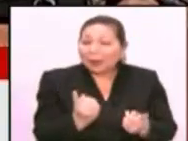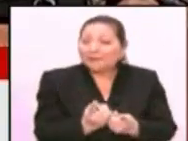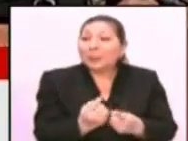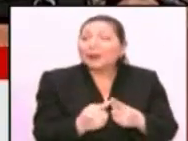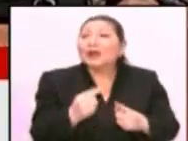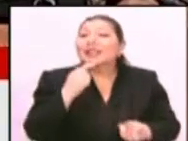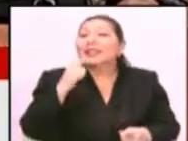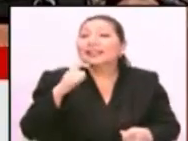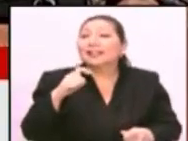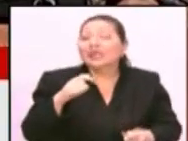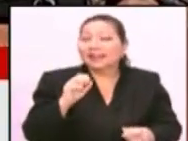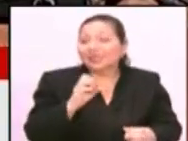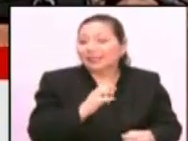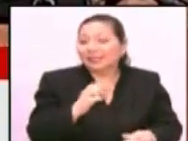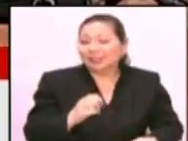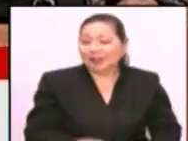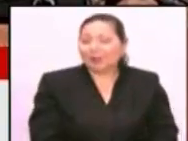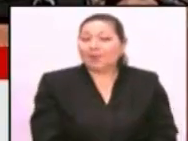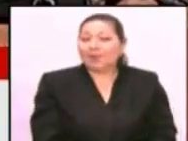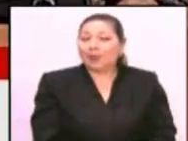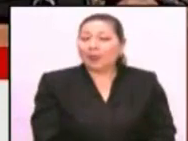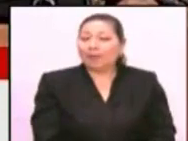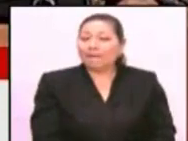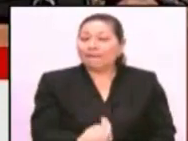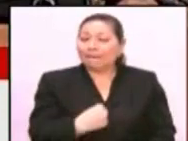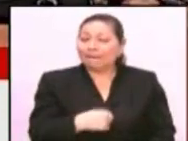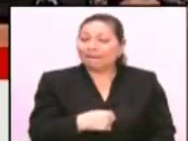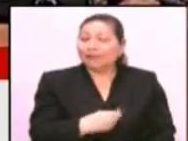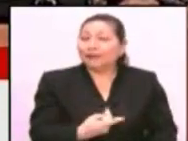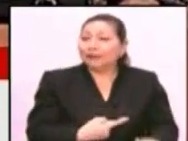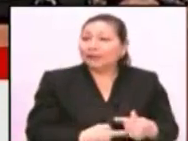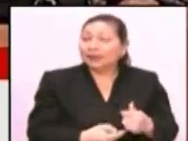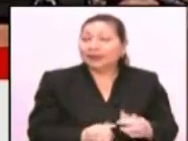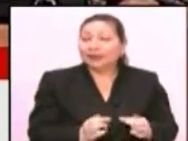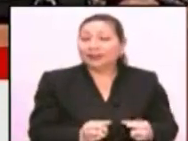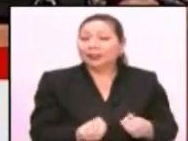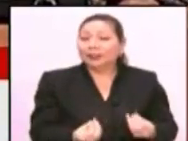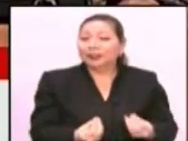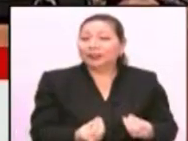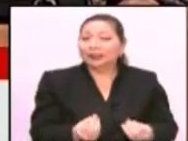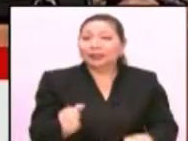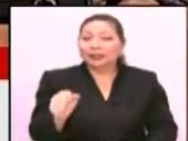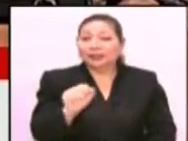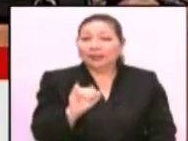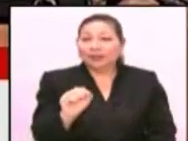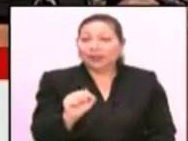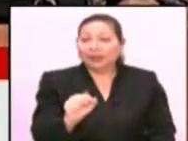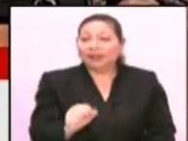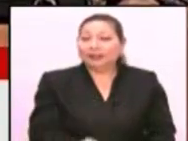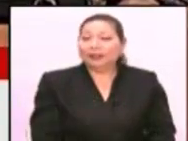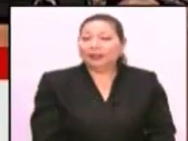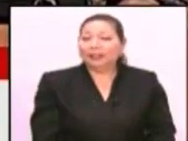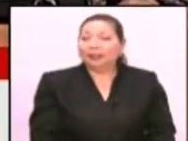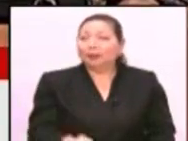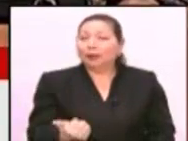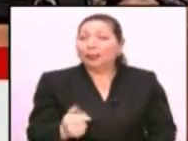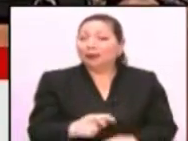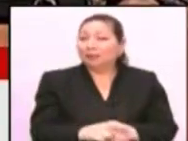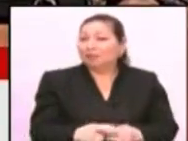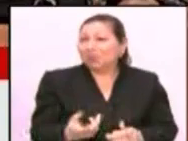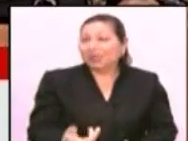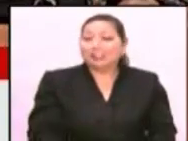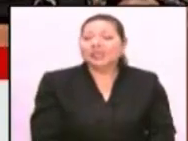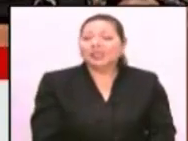pero necesitamos registrarlo sí o sí. Obviamente, nosotros esto nos ha pasado también con el CIS, ¿no es cierto? Tenemos extranjeros y